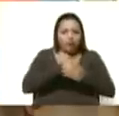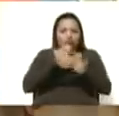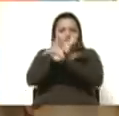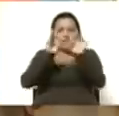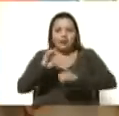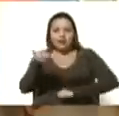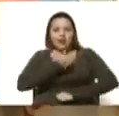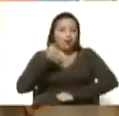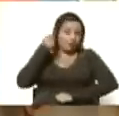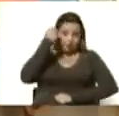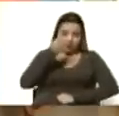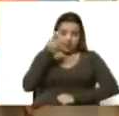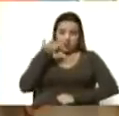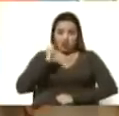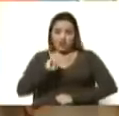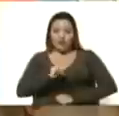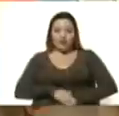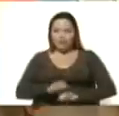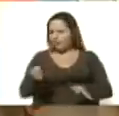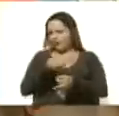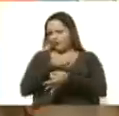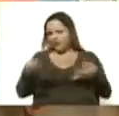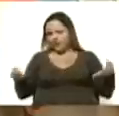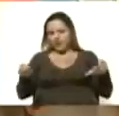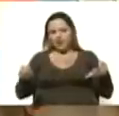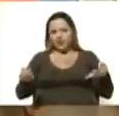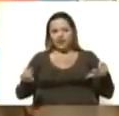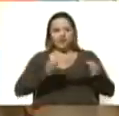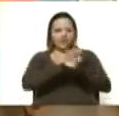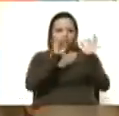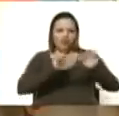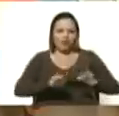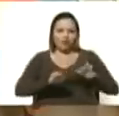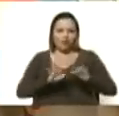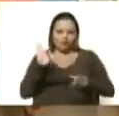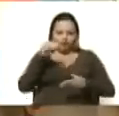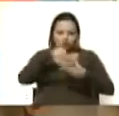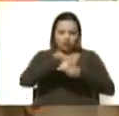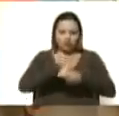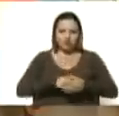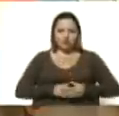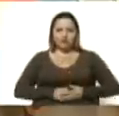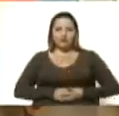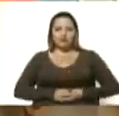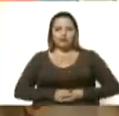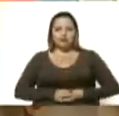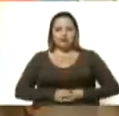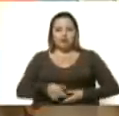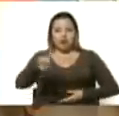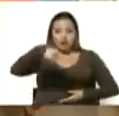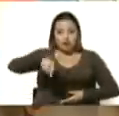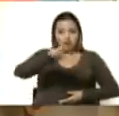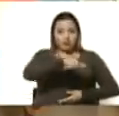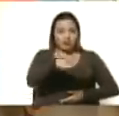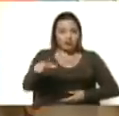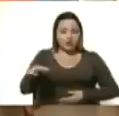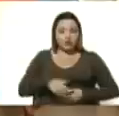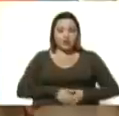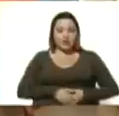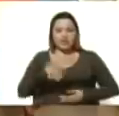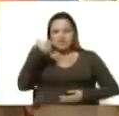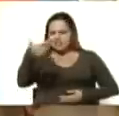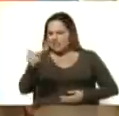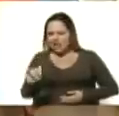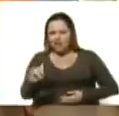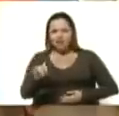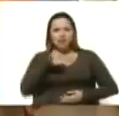creyeron que podían tener la coartada perfecta para, según ellos, concluir en un crimen perfecto,